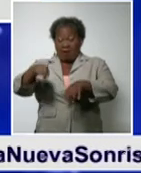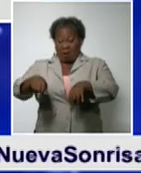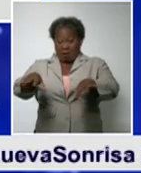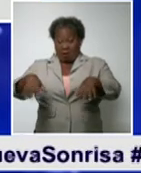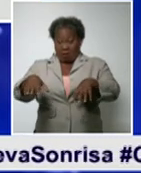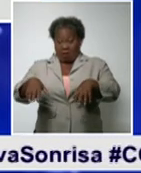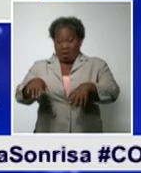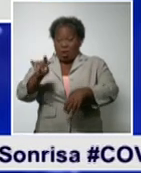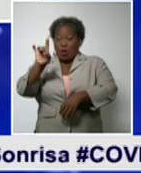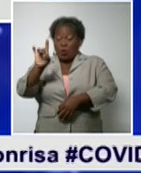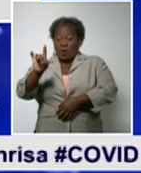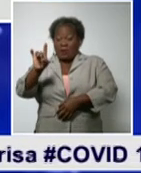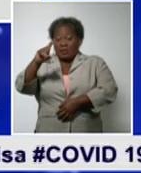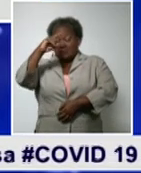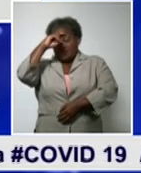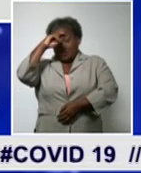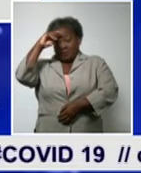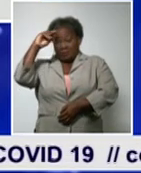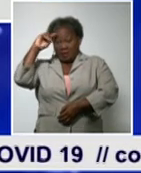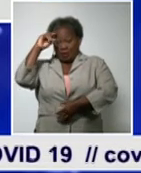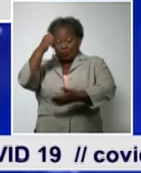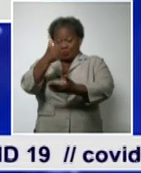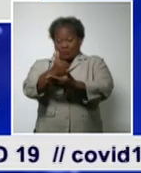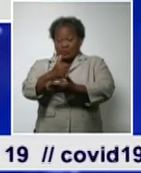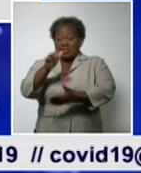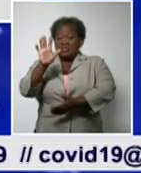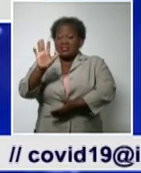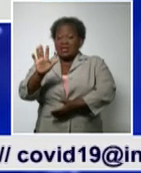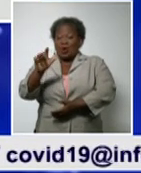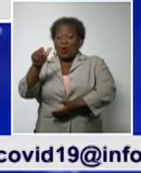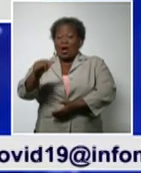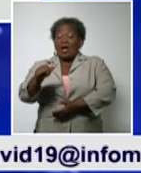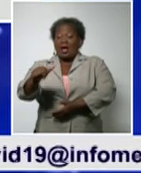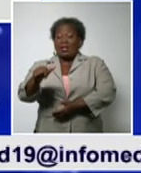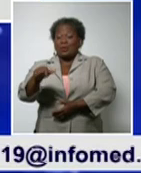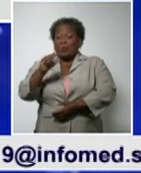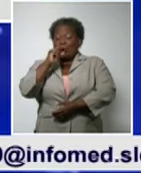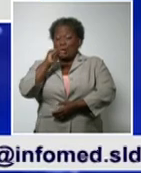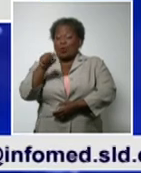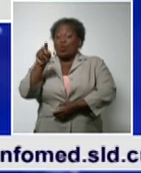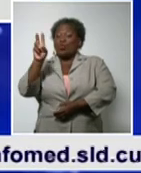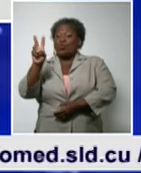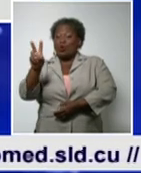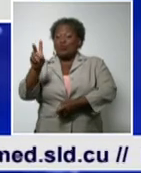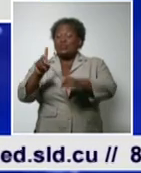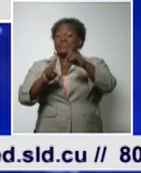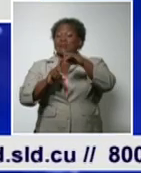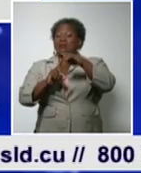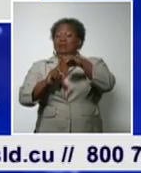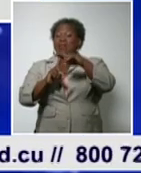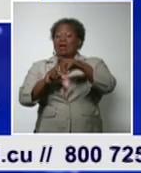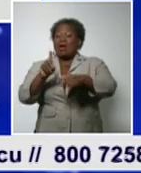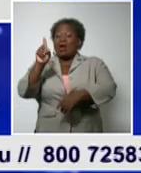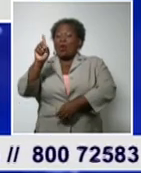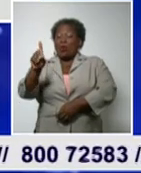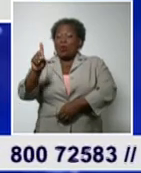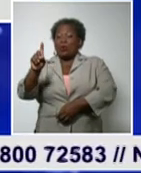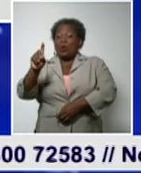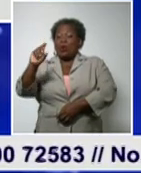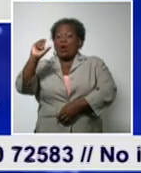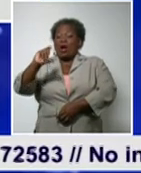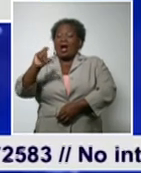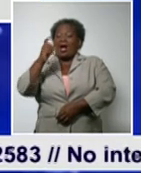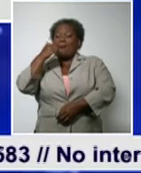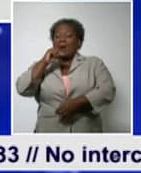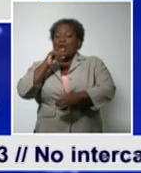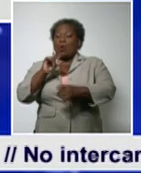Santi Espíritu, 5 en Jatibonico, 2 en Trinidad y 1 en Cabaiguán.